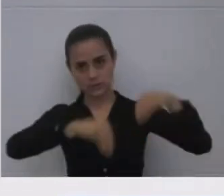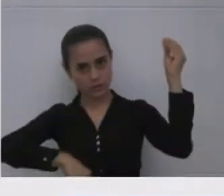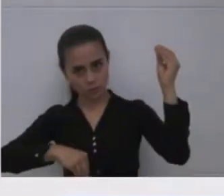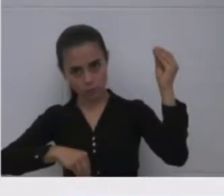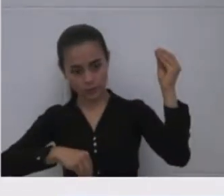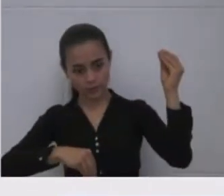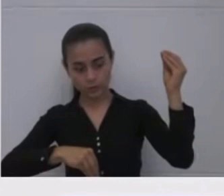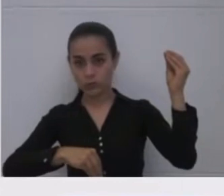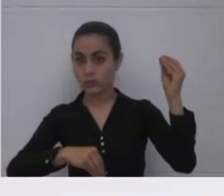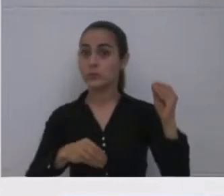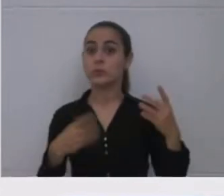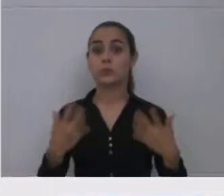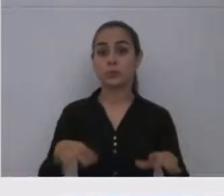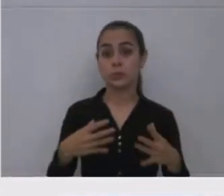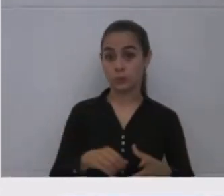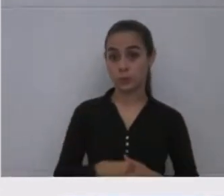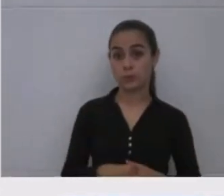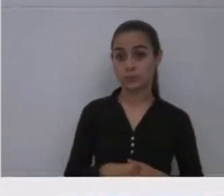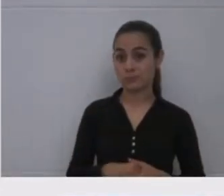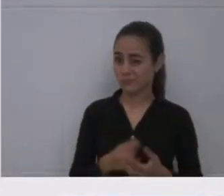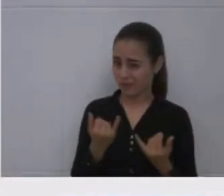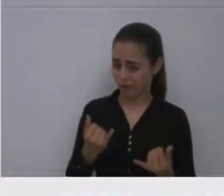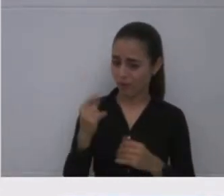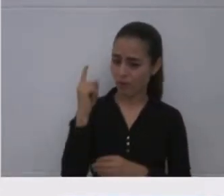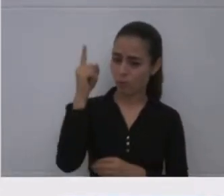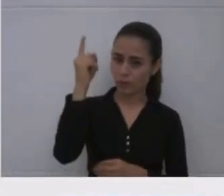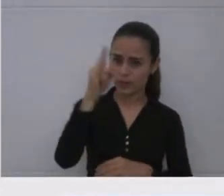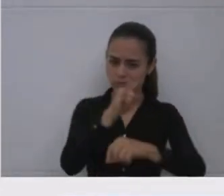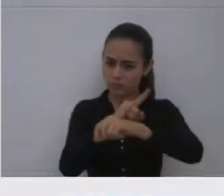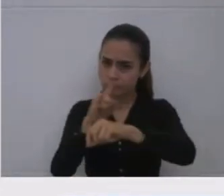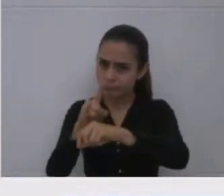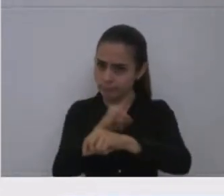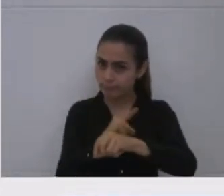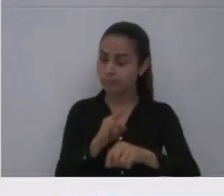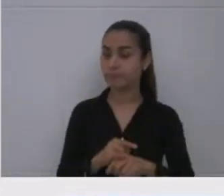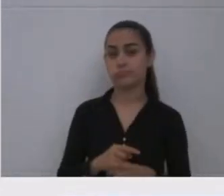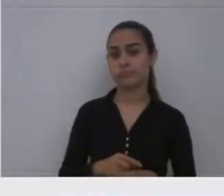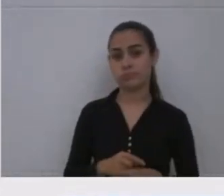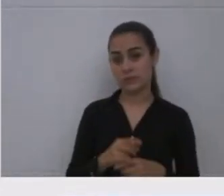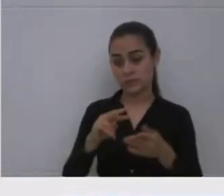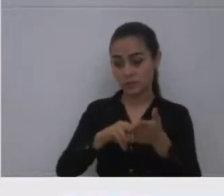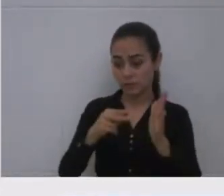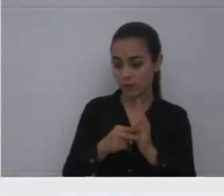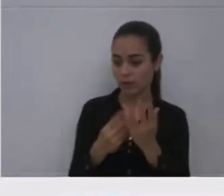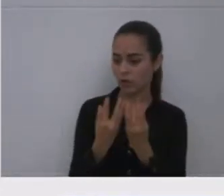compañeros y compañeras, no es una labor fácil, no es una labor sencilla.